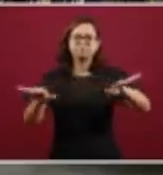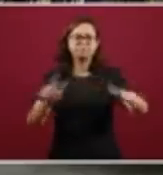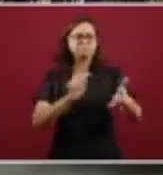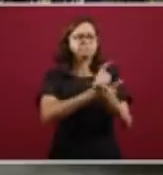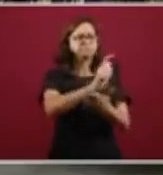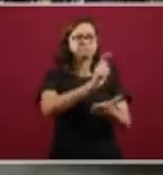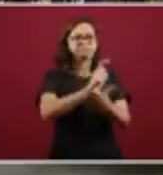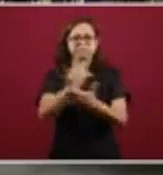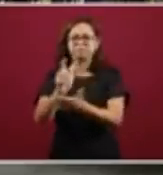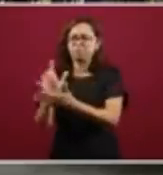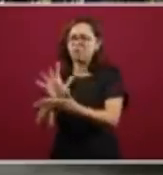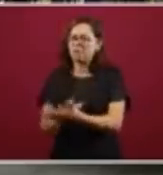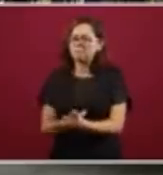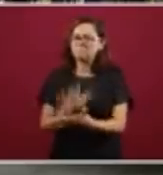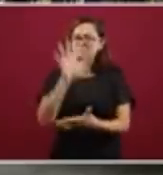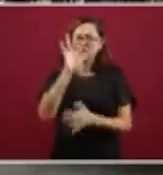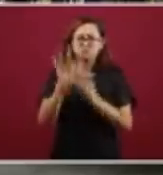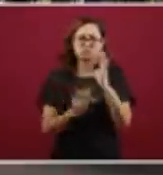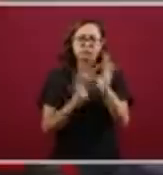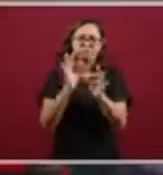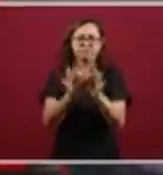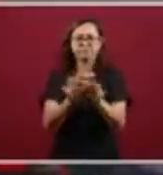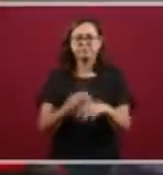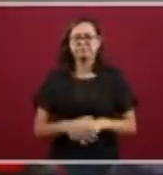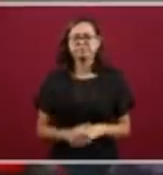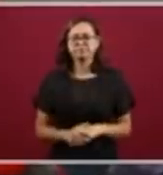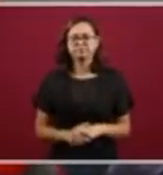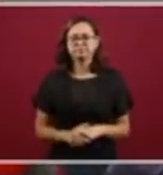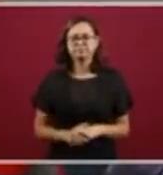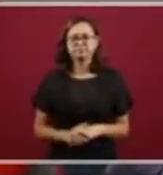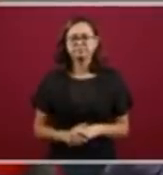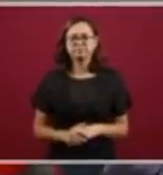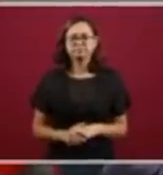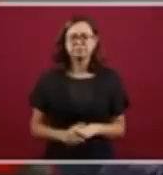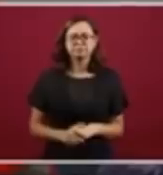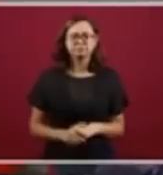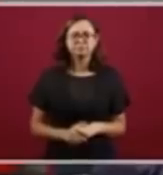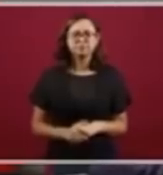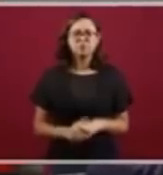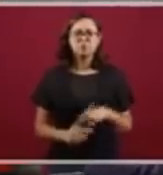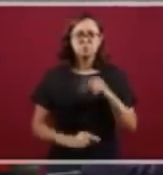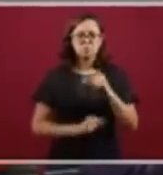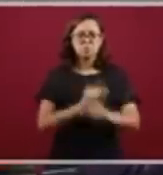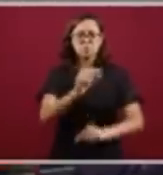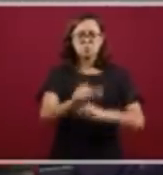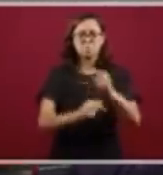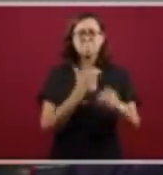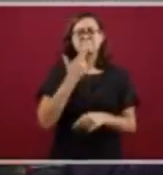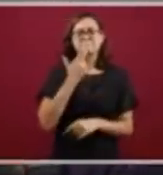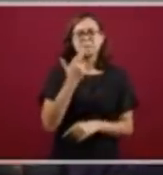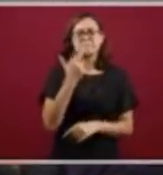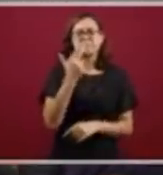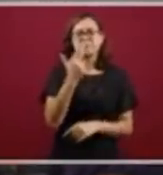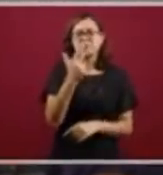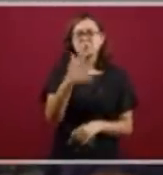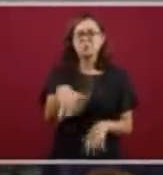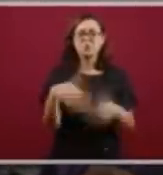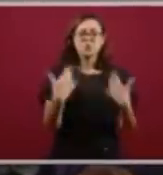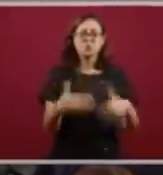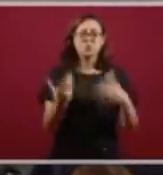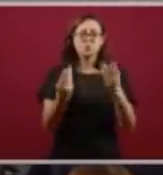la mayoría de los adultos mayores. Lo vamos a ir mejorando. Es